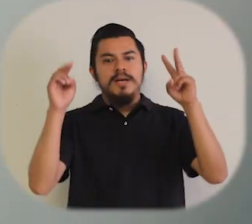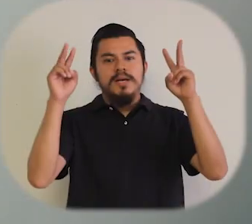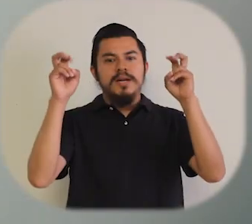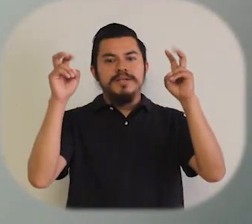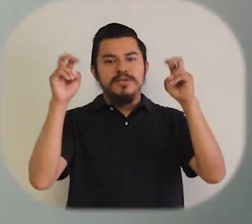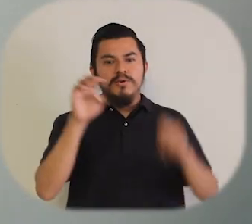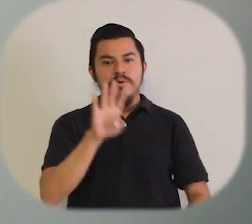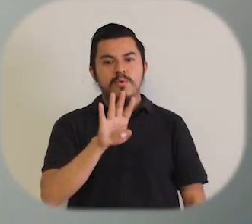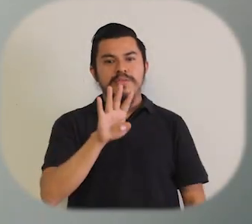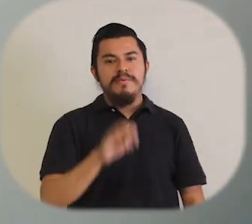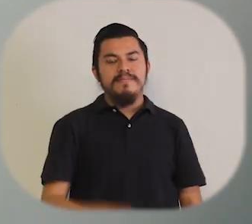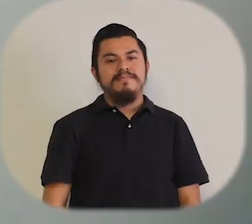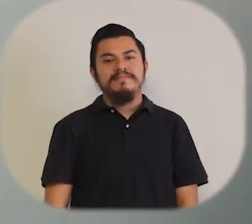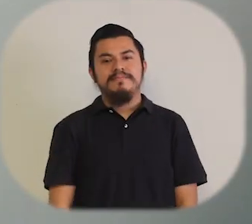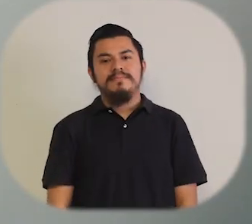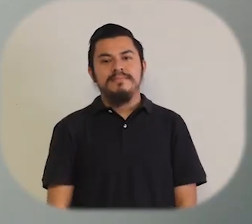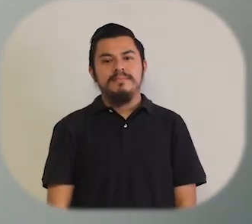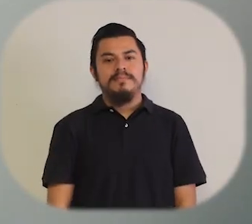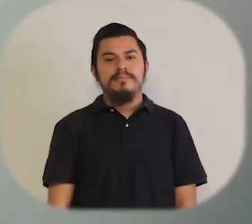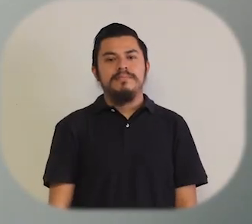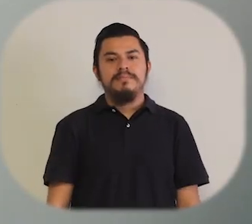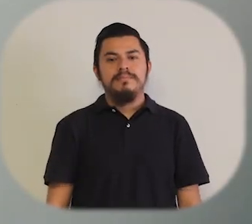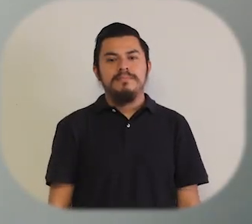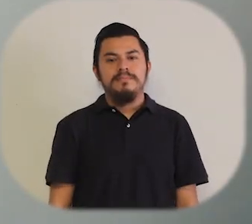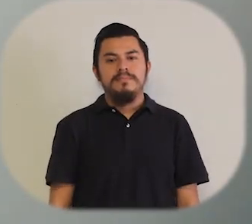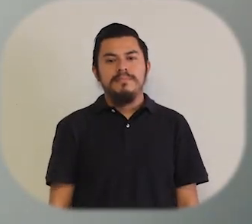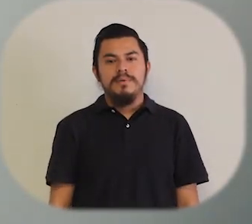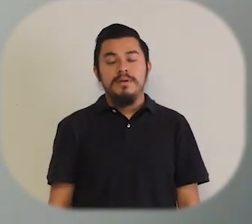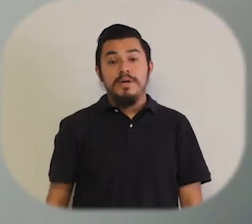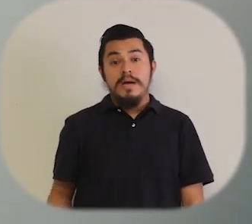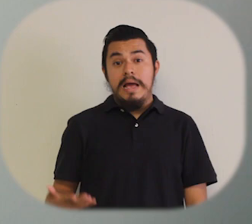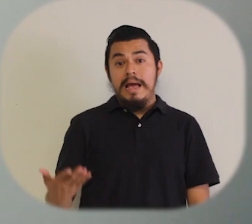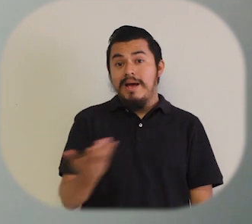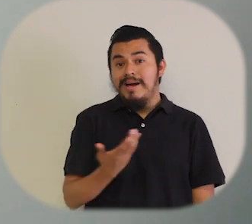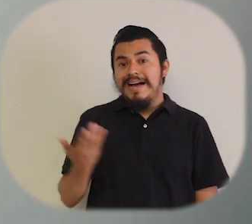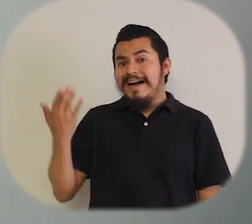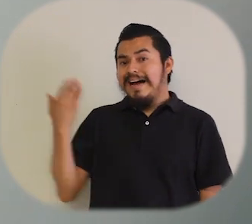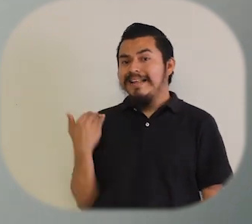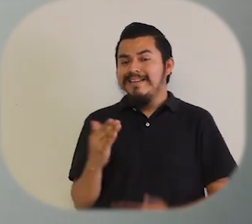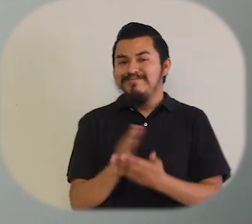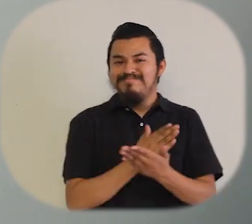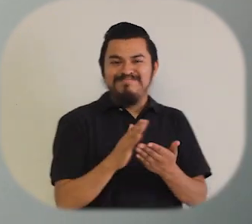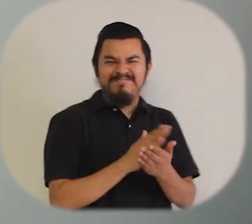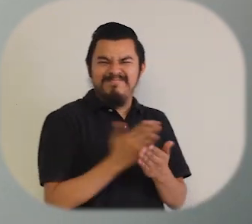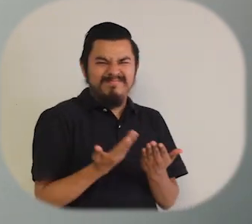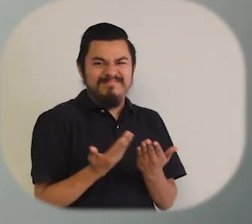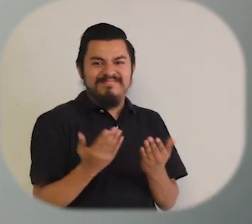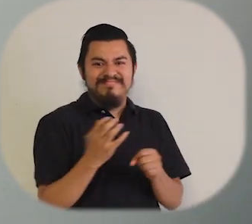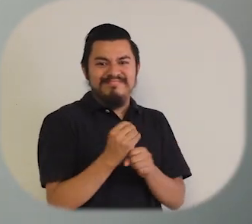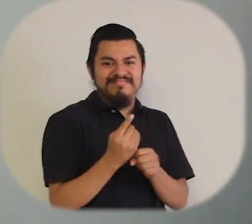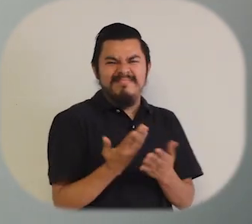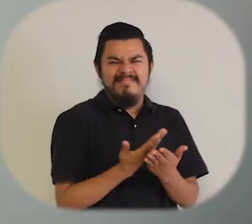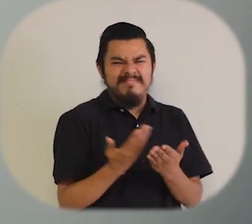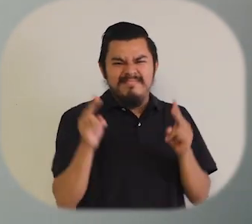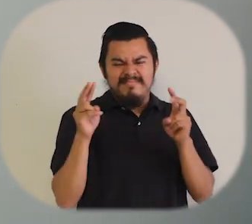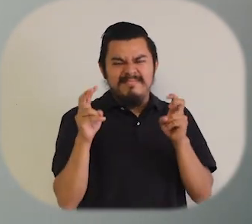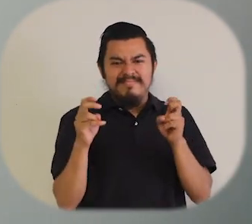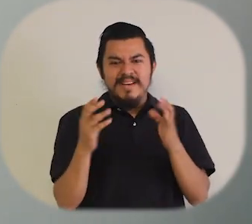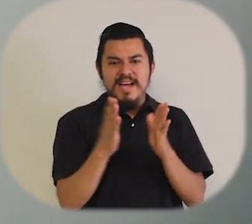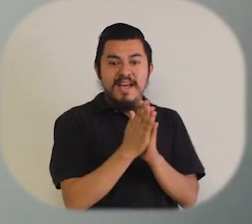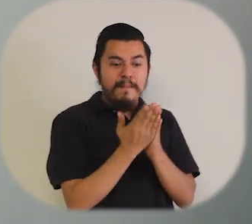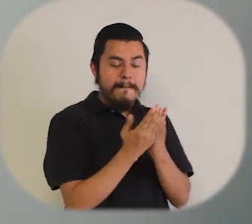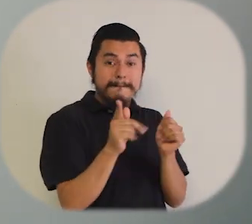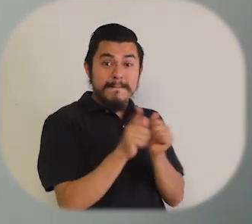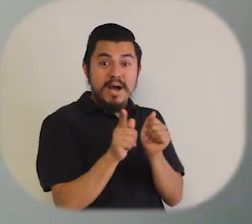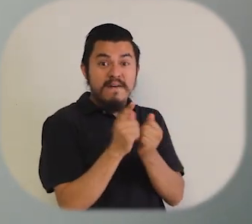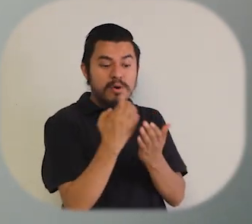El tiempo pasado compartimos brevemente acerca del Evangelio que Pablo compartió, que Jesús es el Cristo, el Hijo de Dios. Es lo que